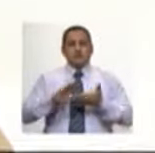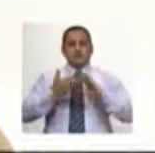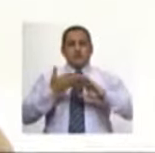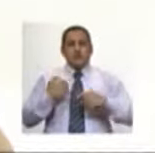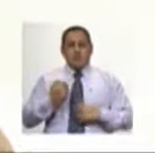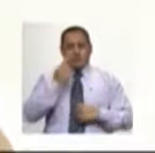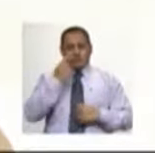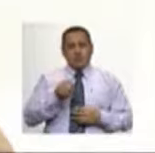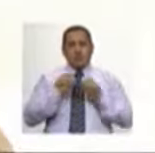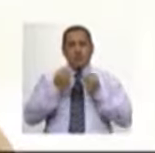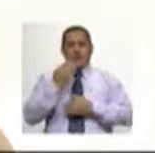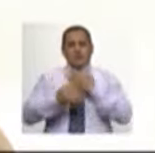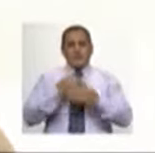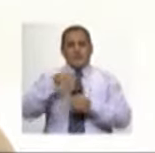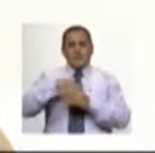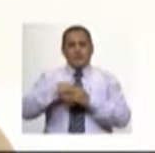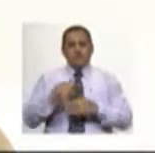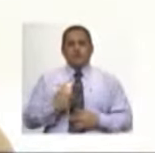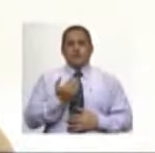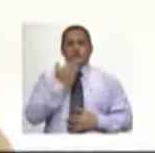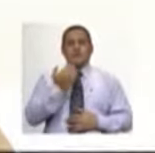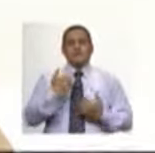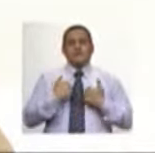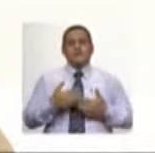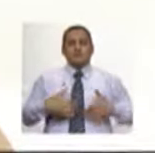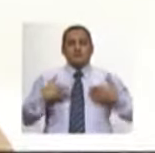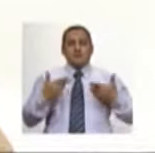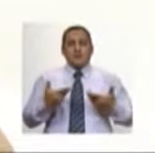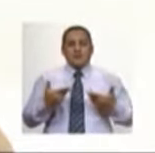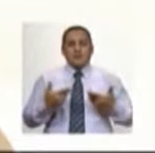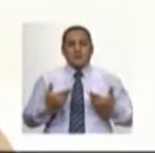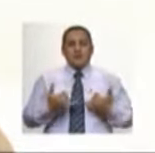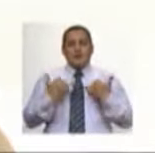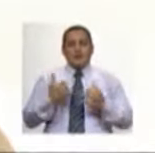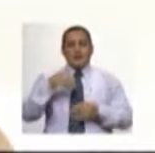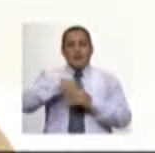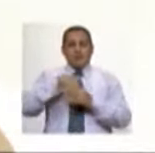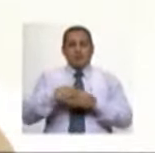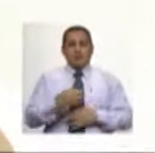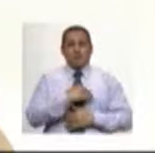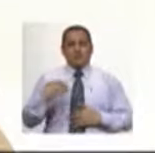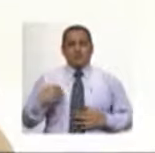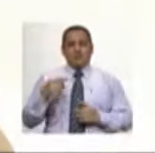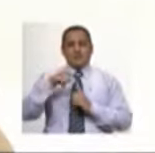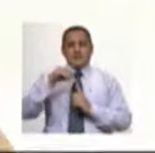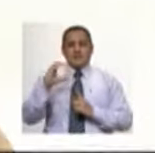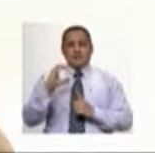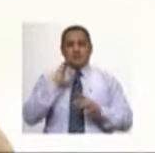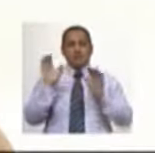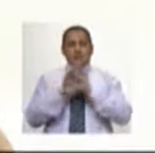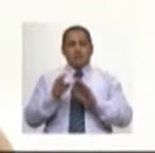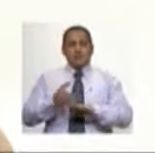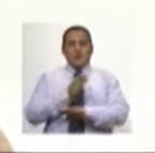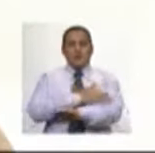conocer cómo se lleva a cabo la elección y quiénes son los posibles electos como miembros del Tribunal Constitucional, ¿no?